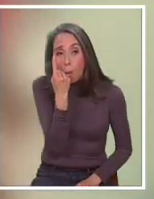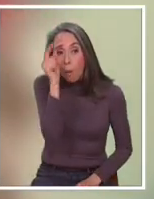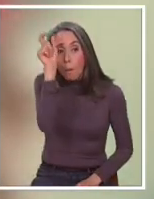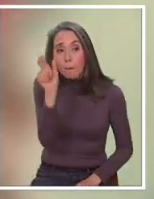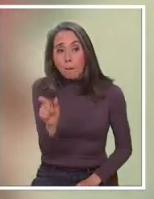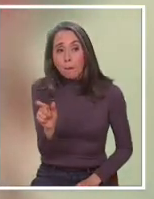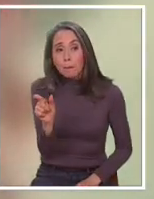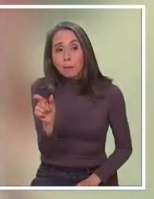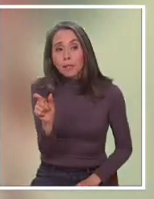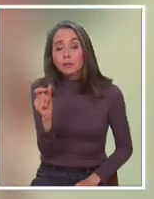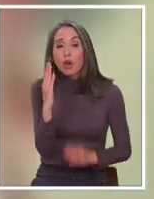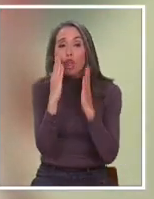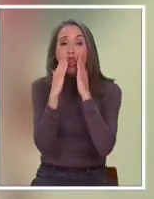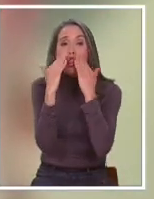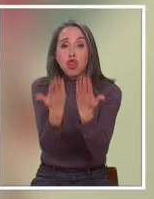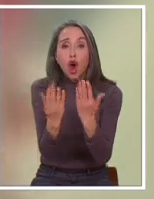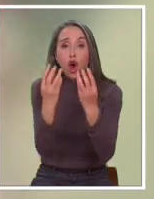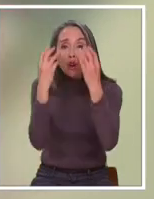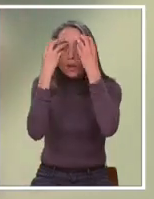una persona que donara órganos?